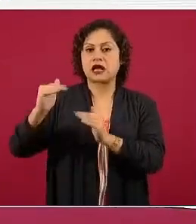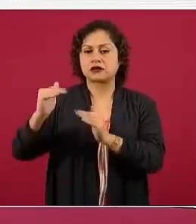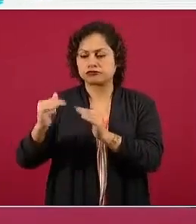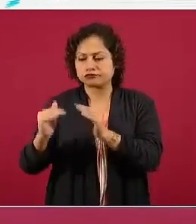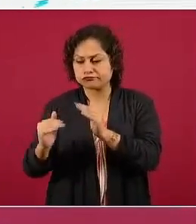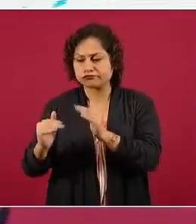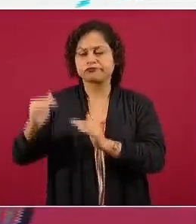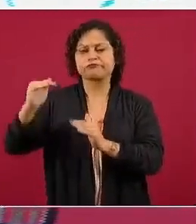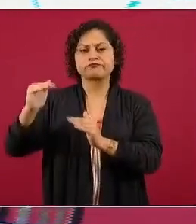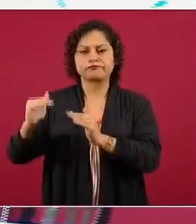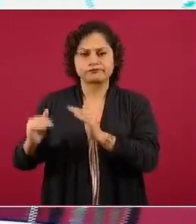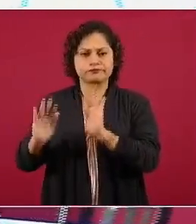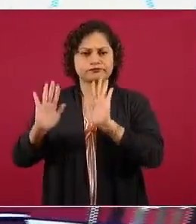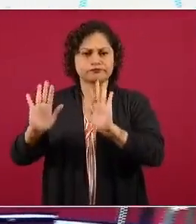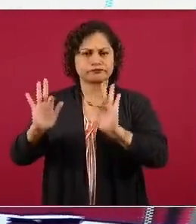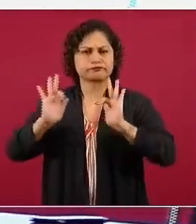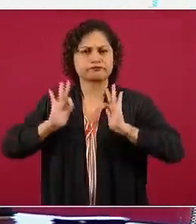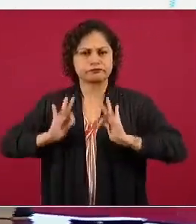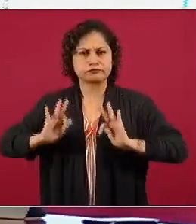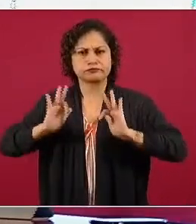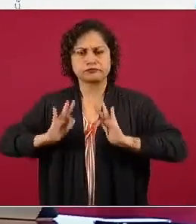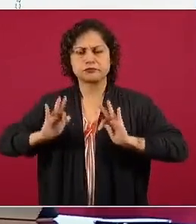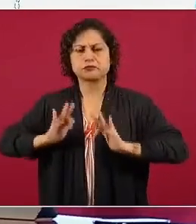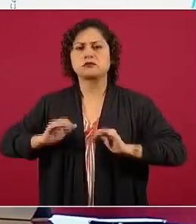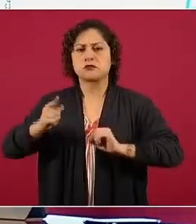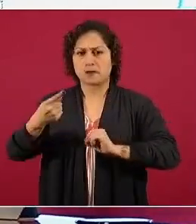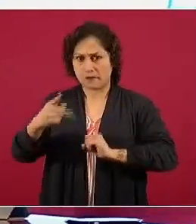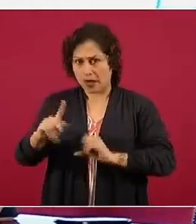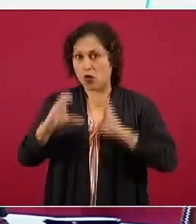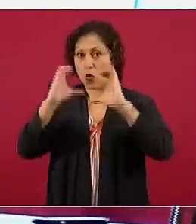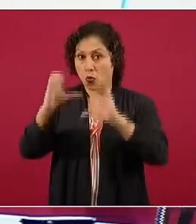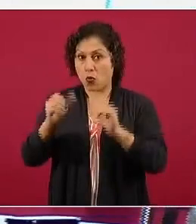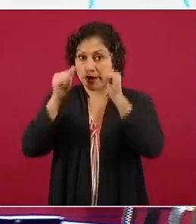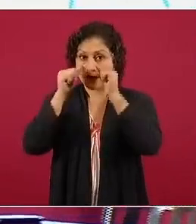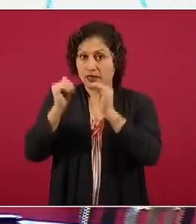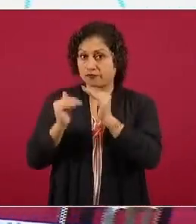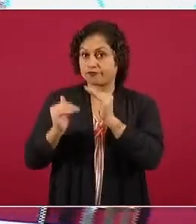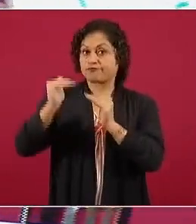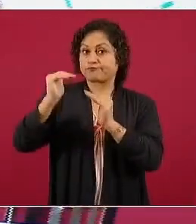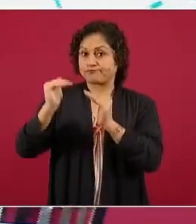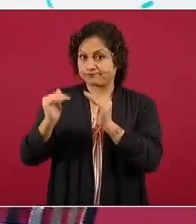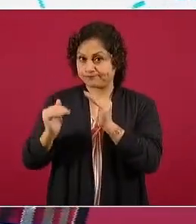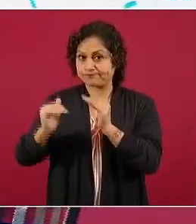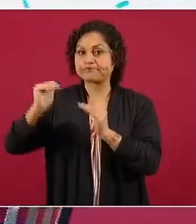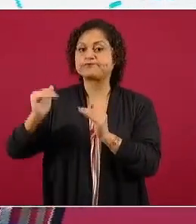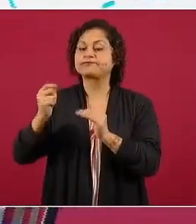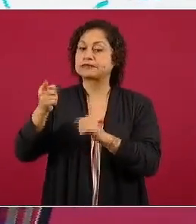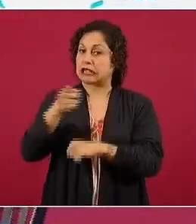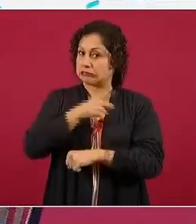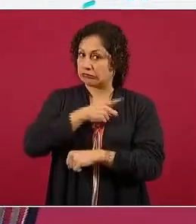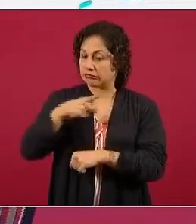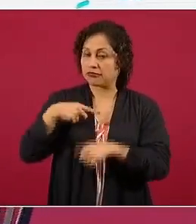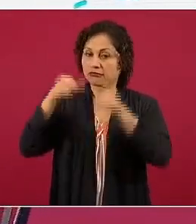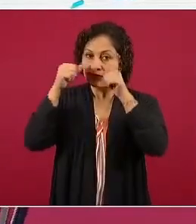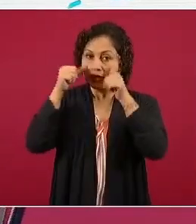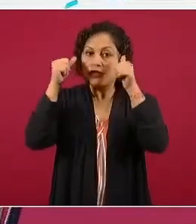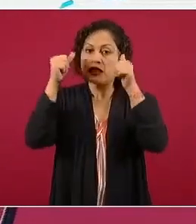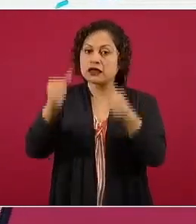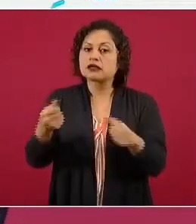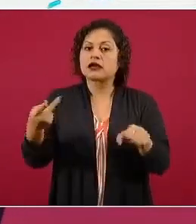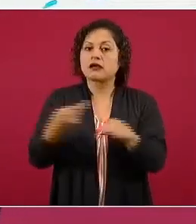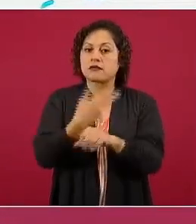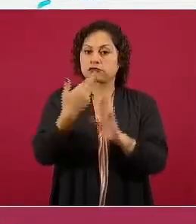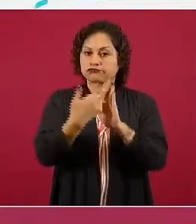muy importantes, pero sí ascensos, lo que también obliga a tener acciones, a hacer un poco más fuertes